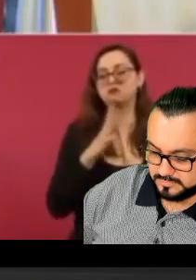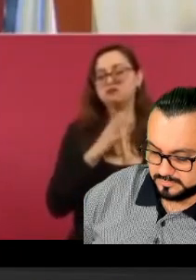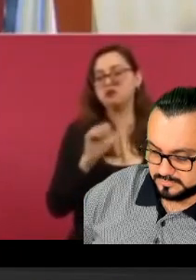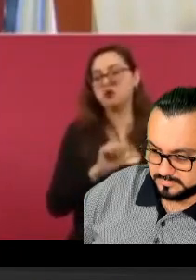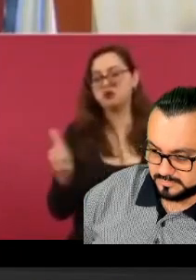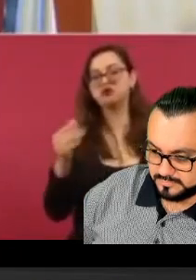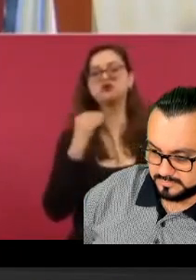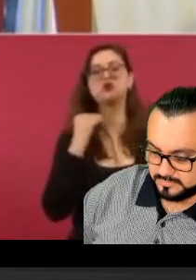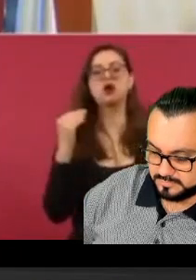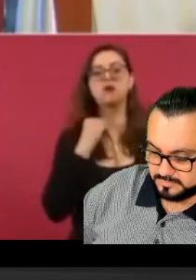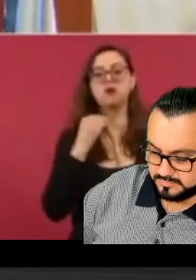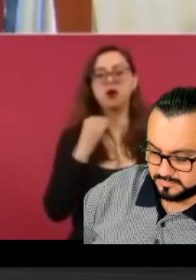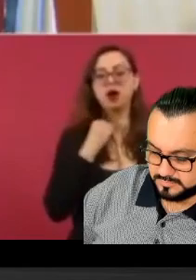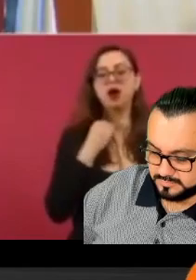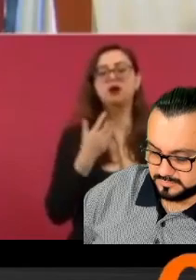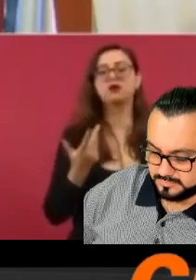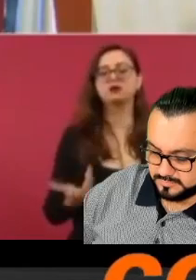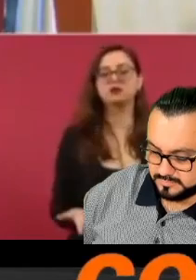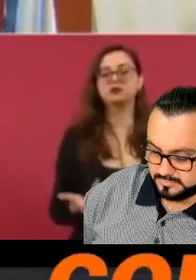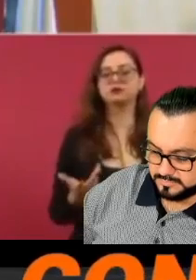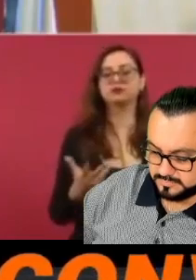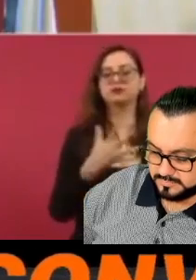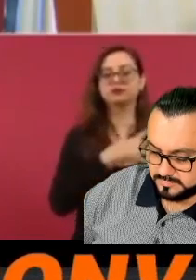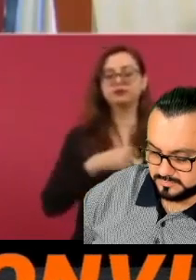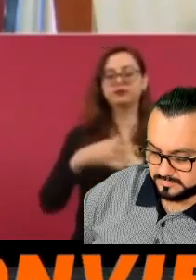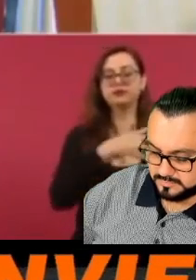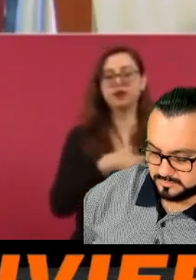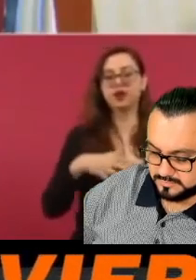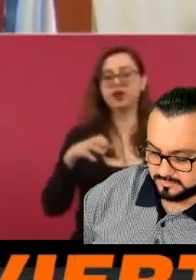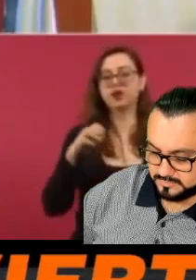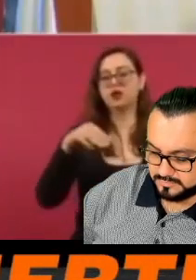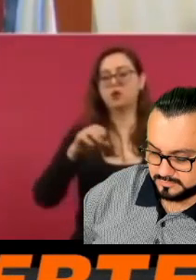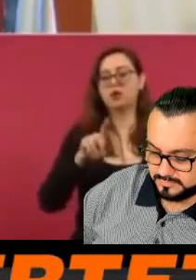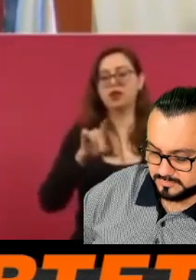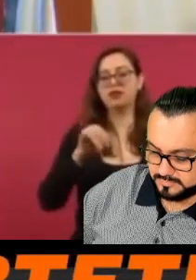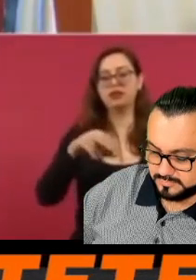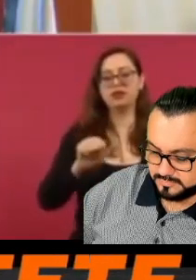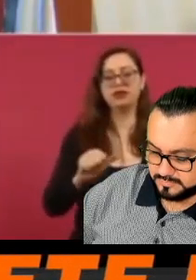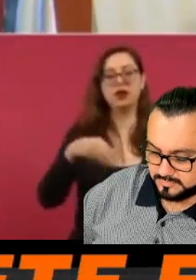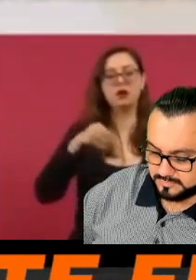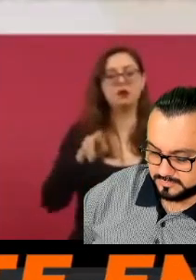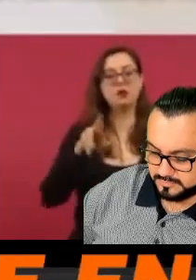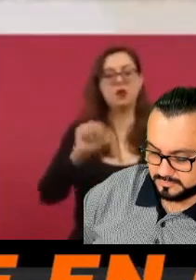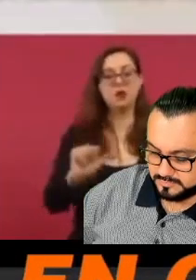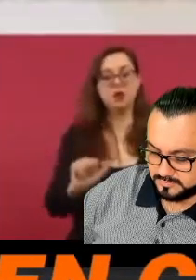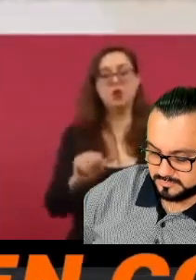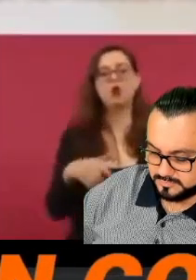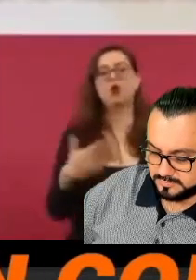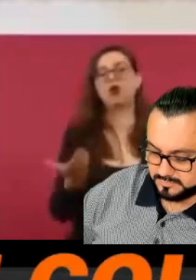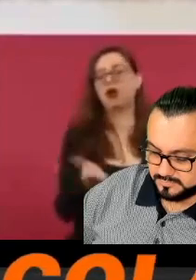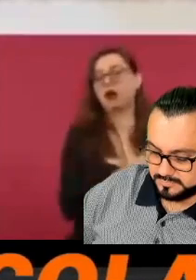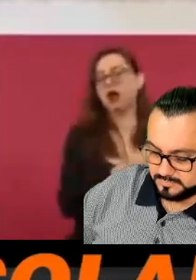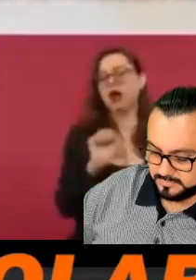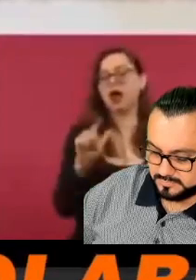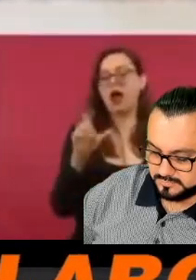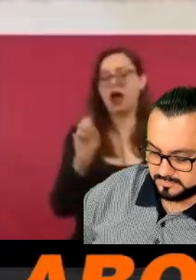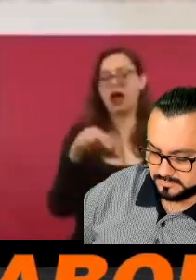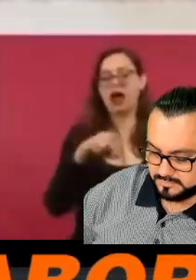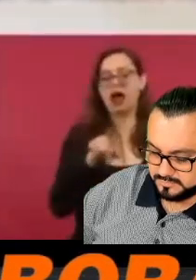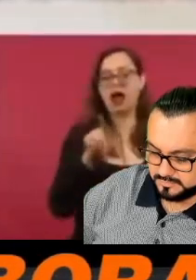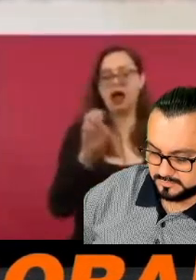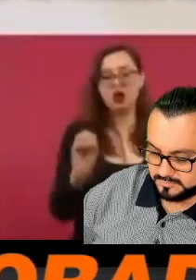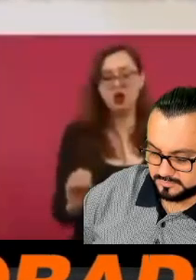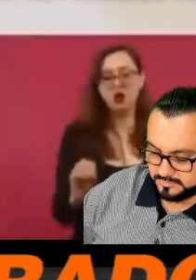Eduardo Medina este Eduardo hijo de Eduardo media Mora Raúl Medina Mora Alonso Carvajal villacienso